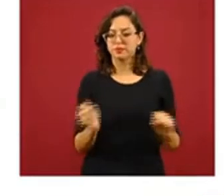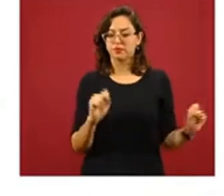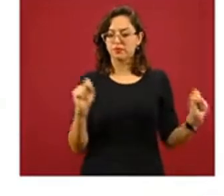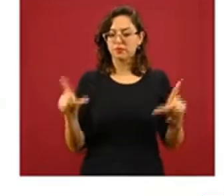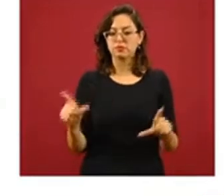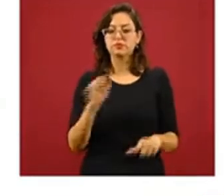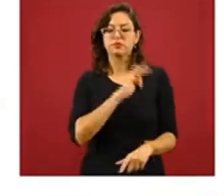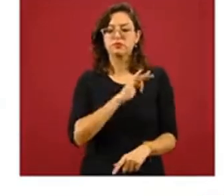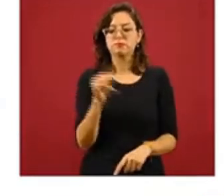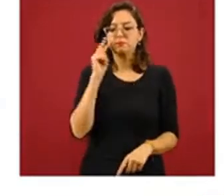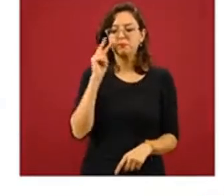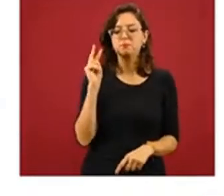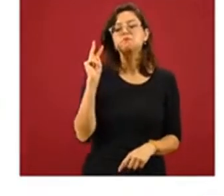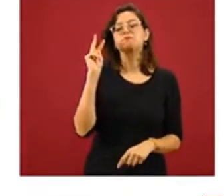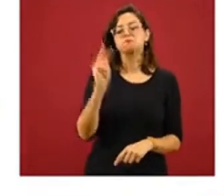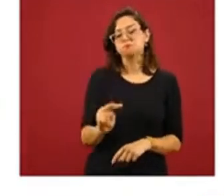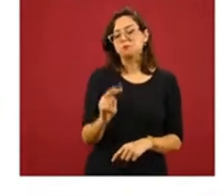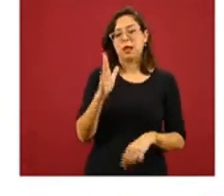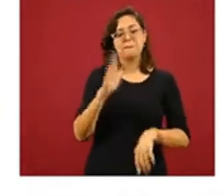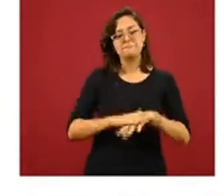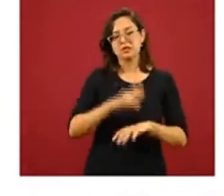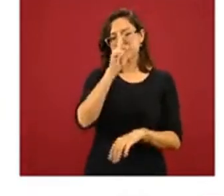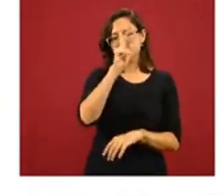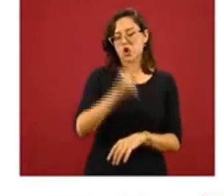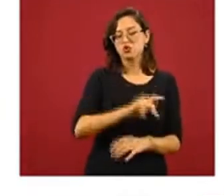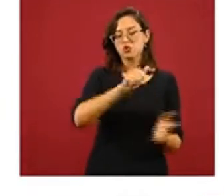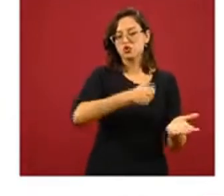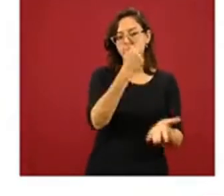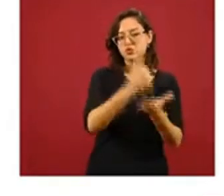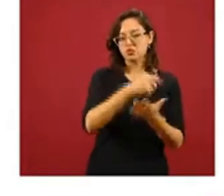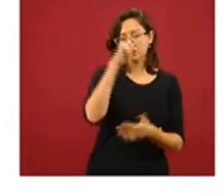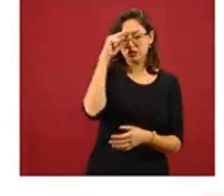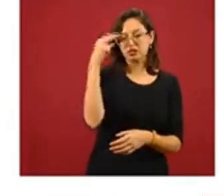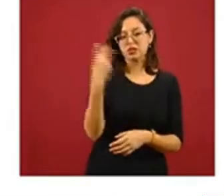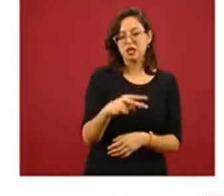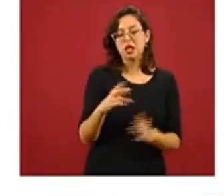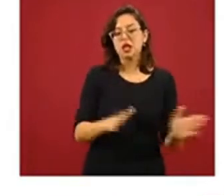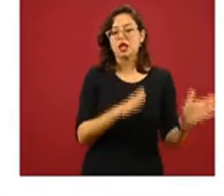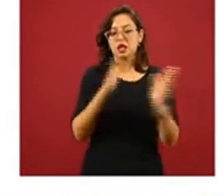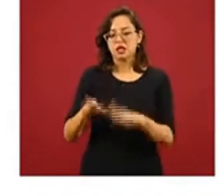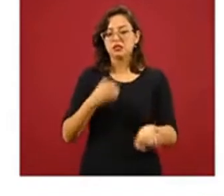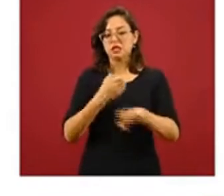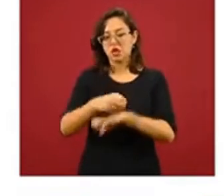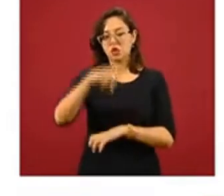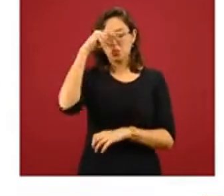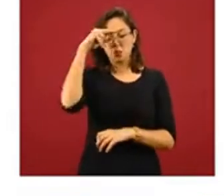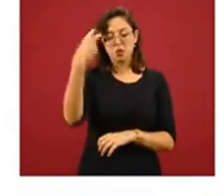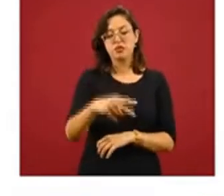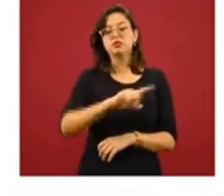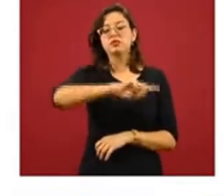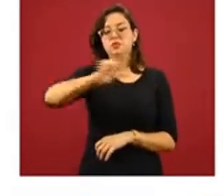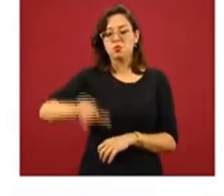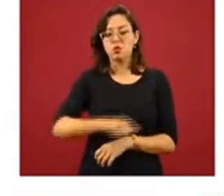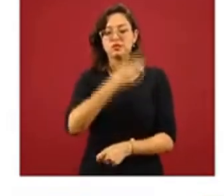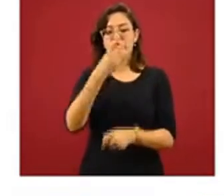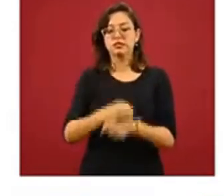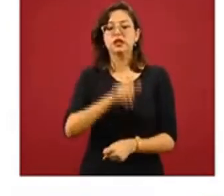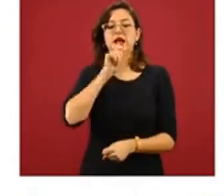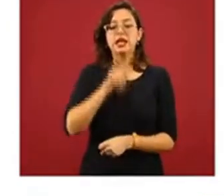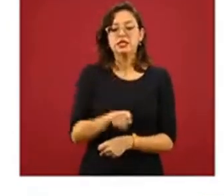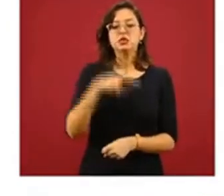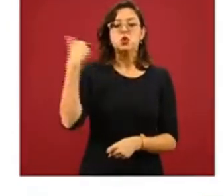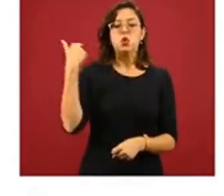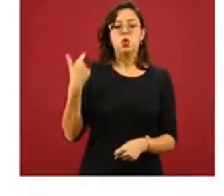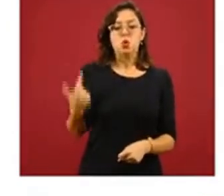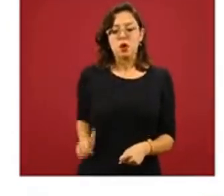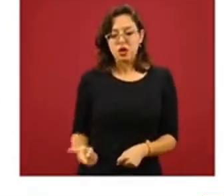podemos notar rápidamente que en la escala máxima está la Ciudad de México, en una siguiente escala México, y luego en la tercera Jalisco, Guanajuato,